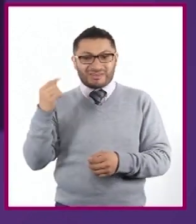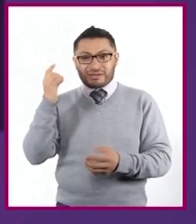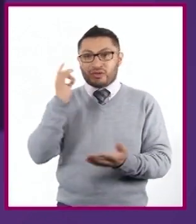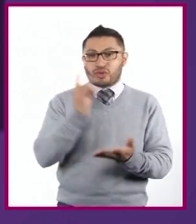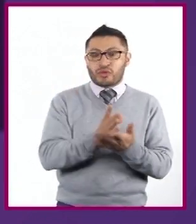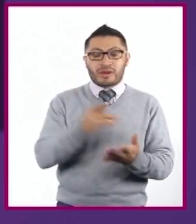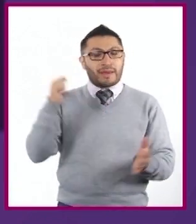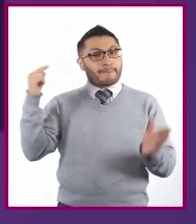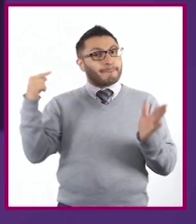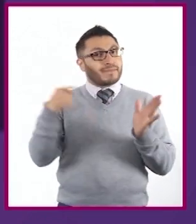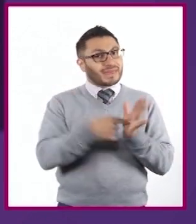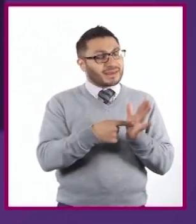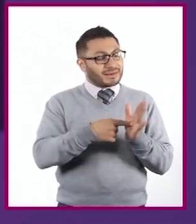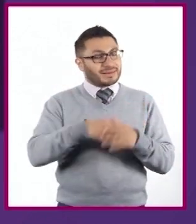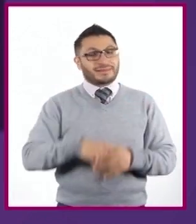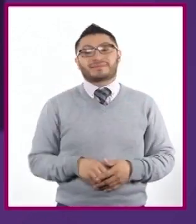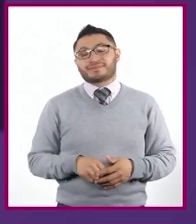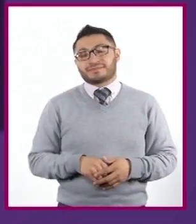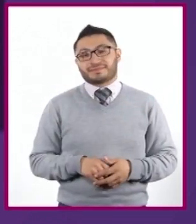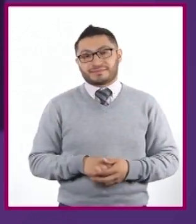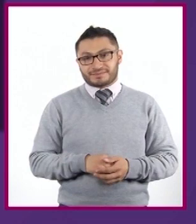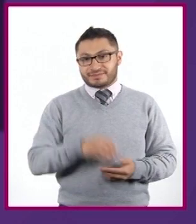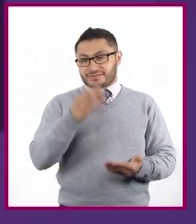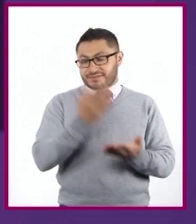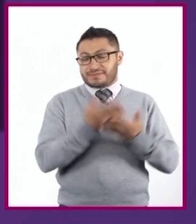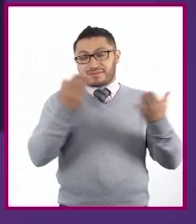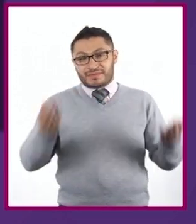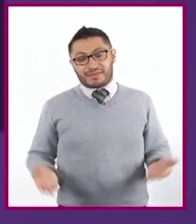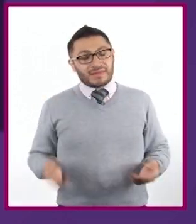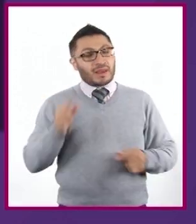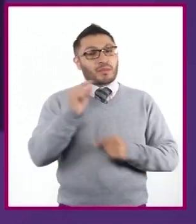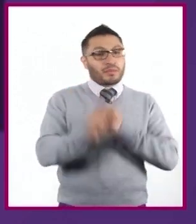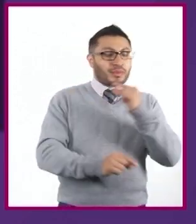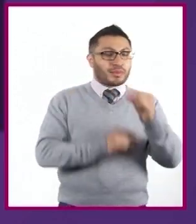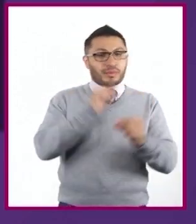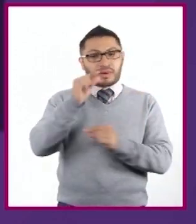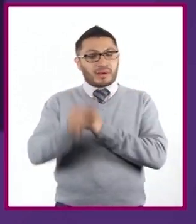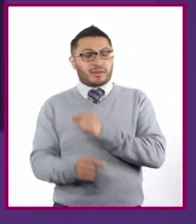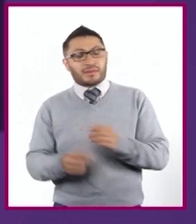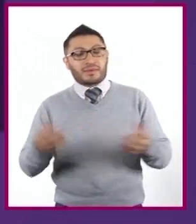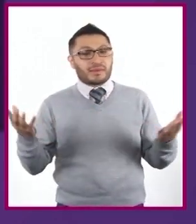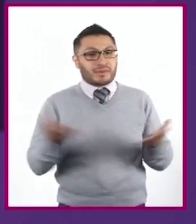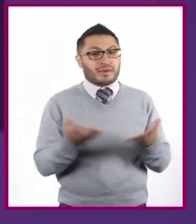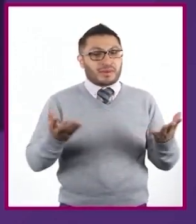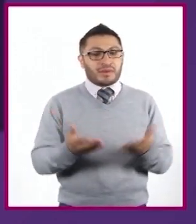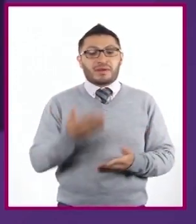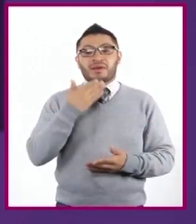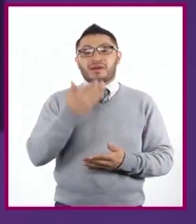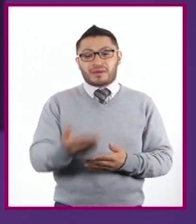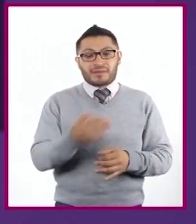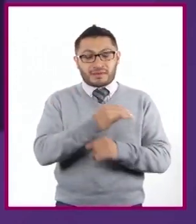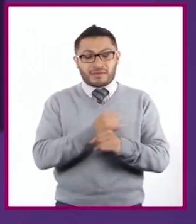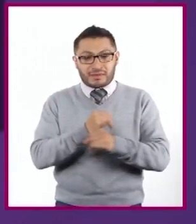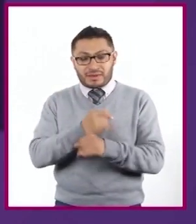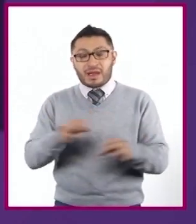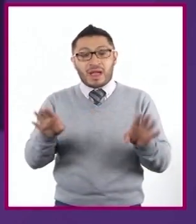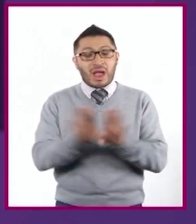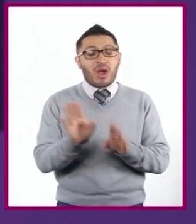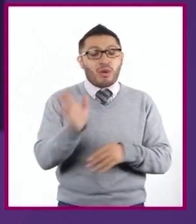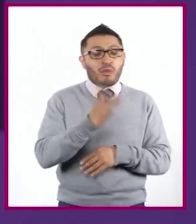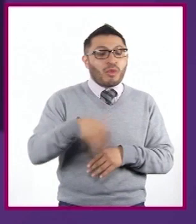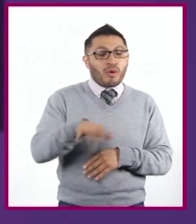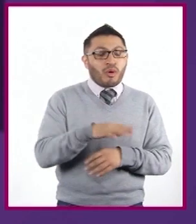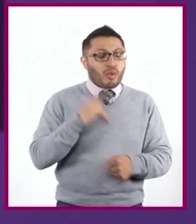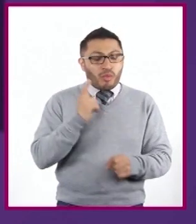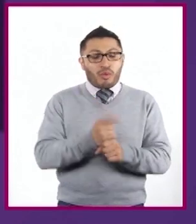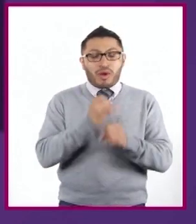dar un clic. Ahora sí, vayamos paso por paso para hornear nuestro platillo. ¿Cómo buscar